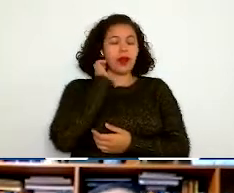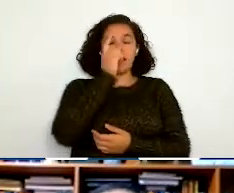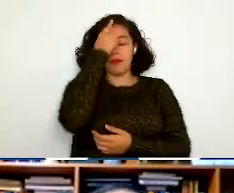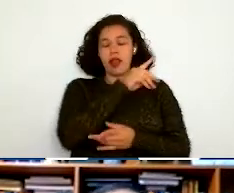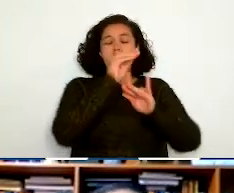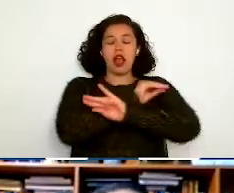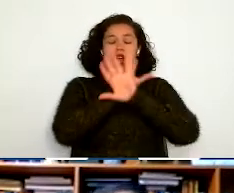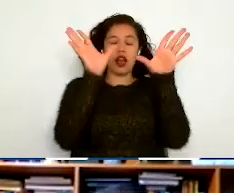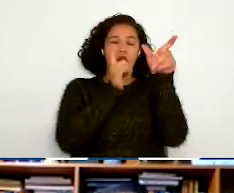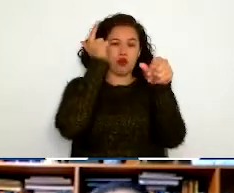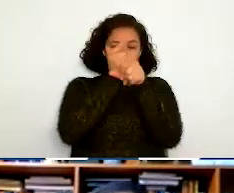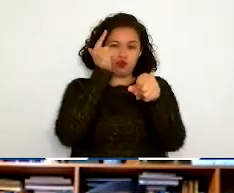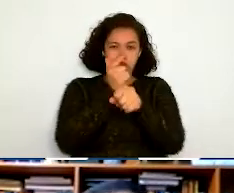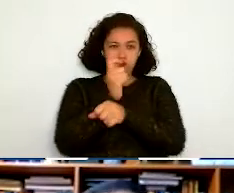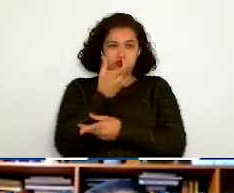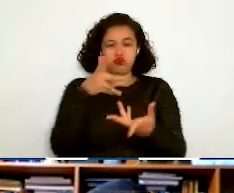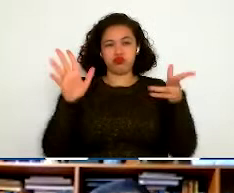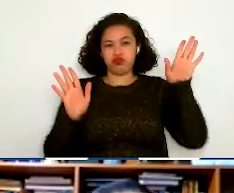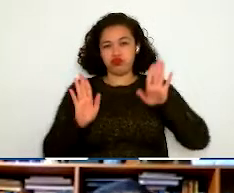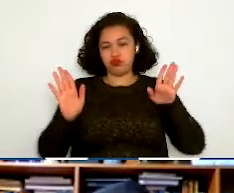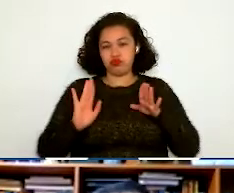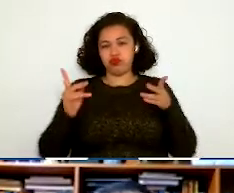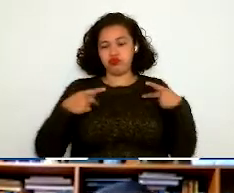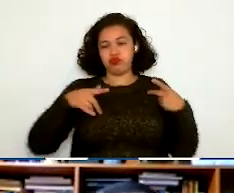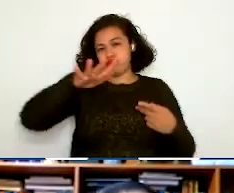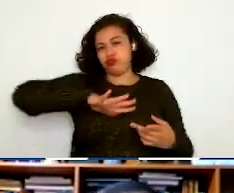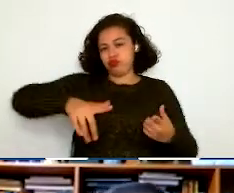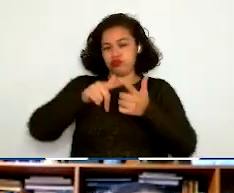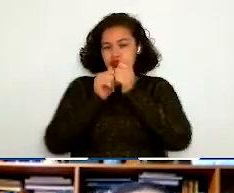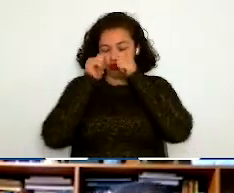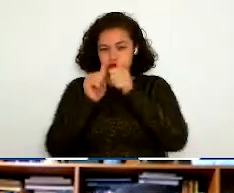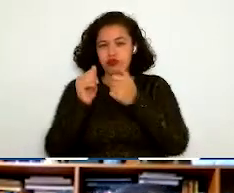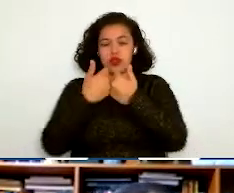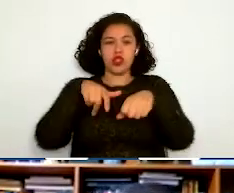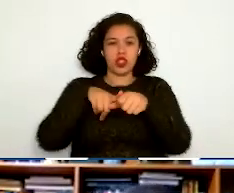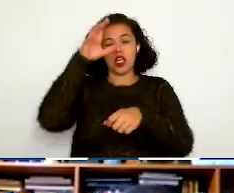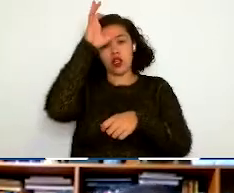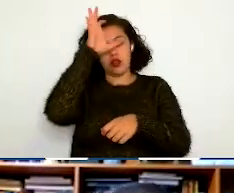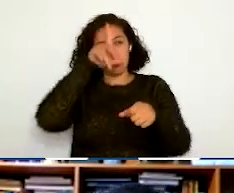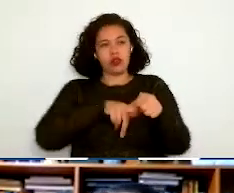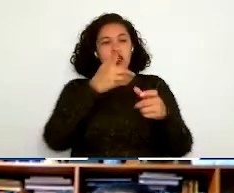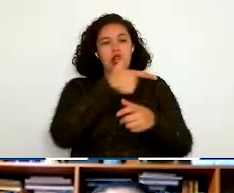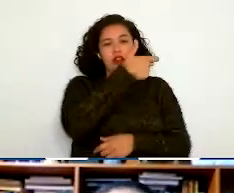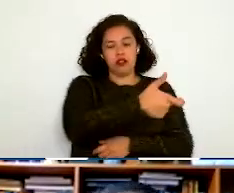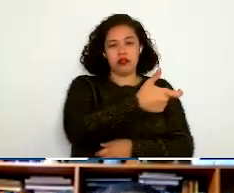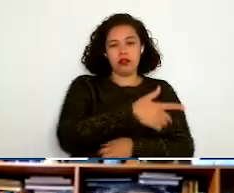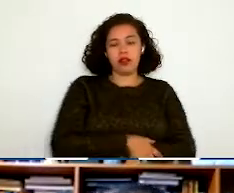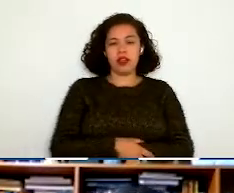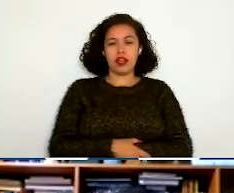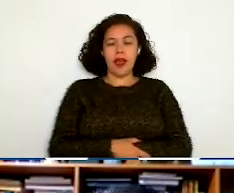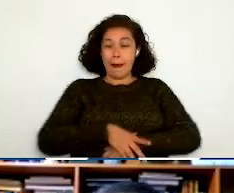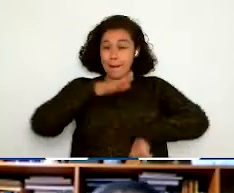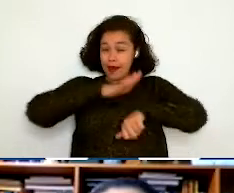obviamente, con las características que la población que atendemos tiene, sociales, culturales, económicas, sobre todo el